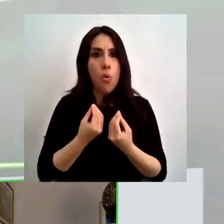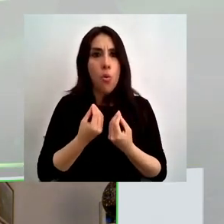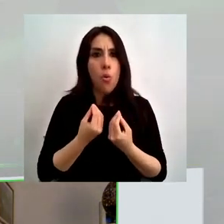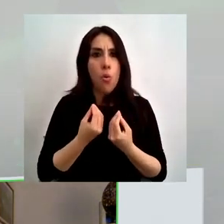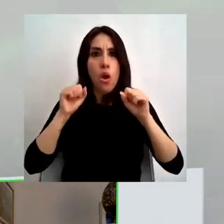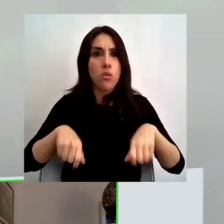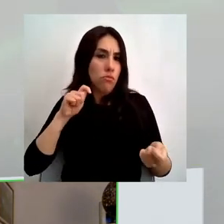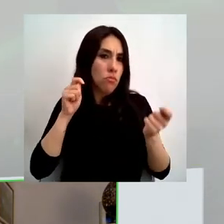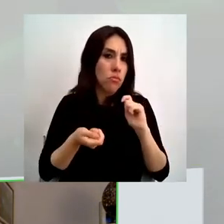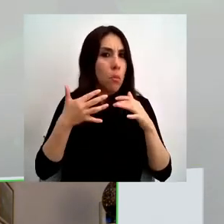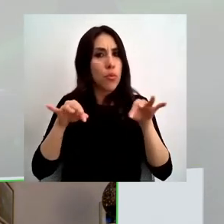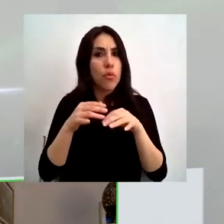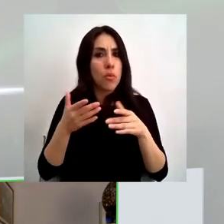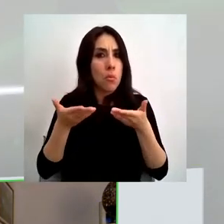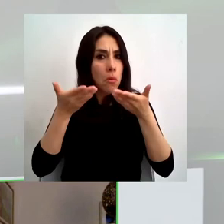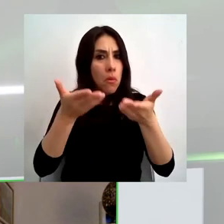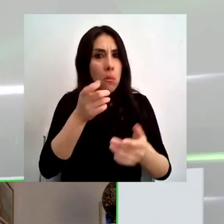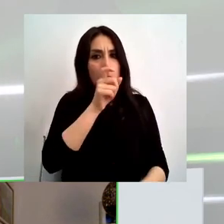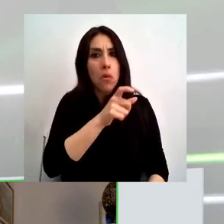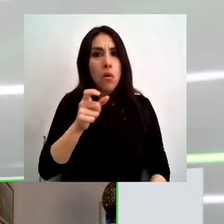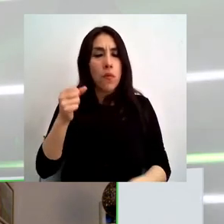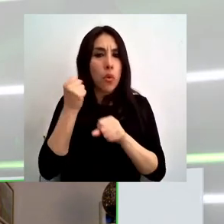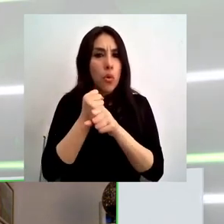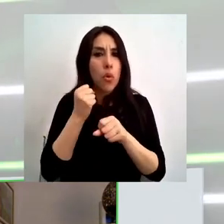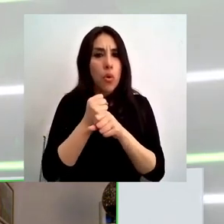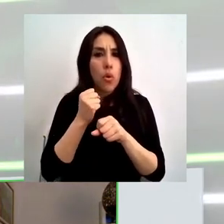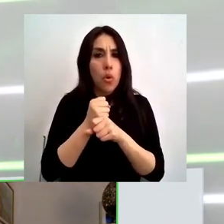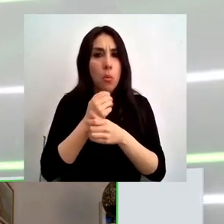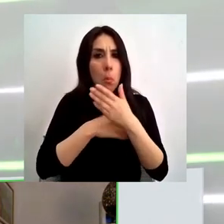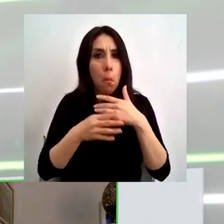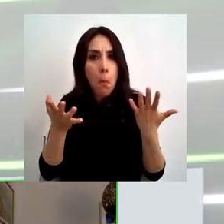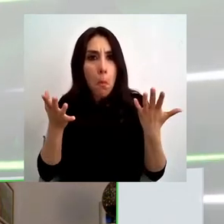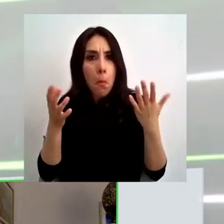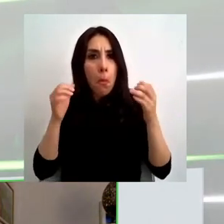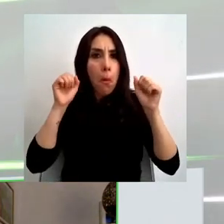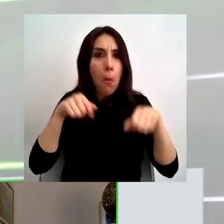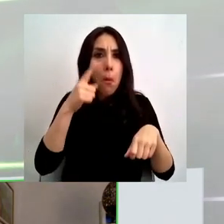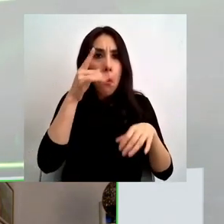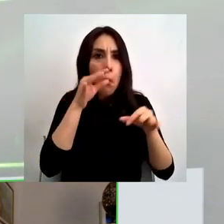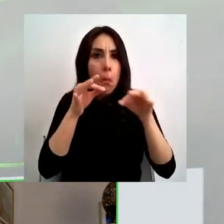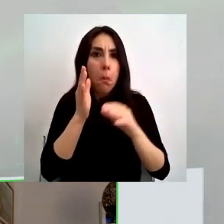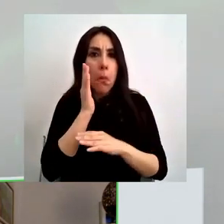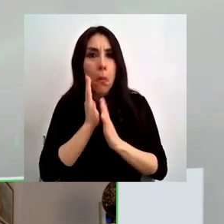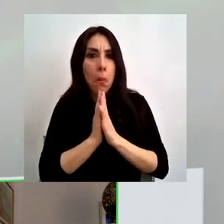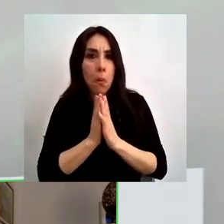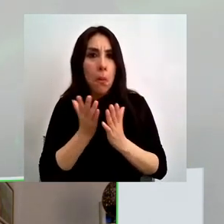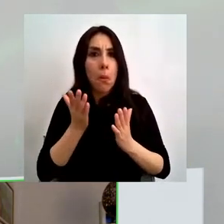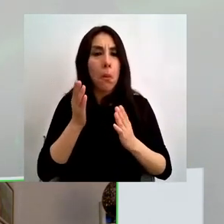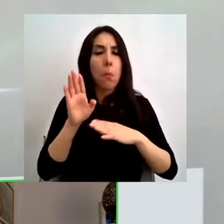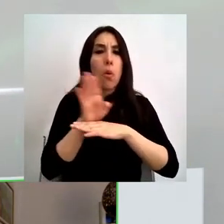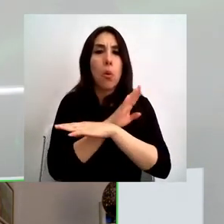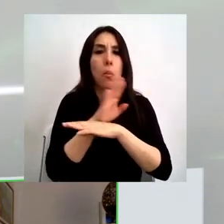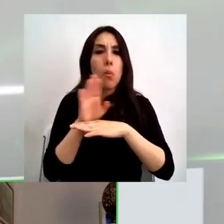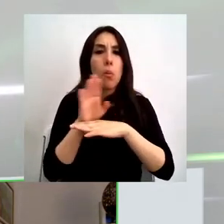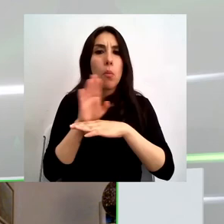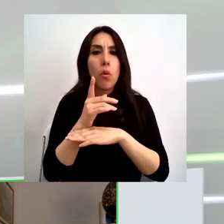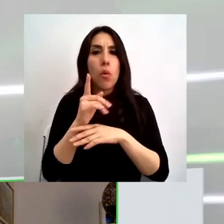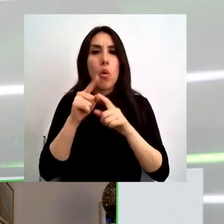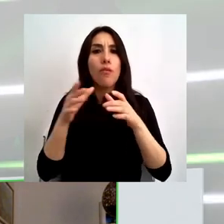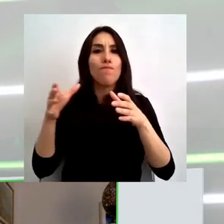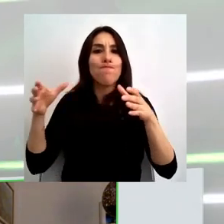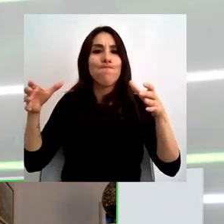discapacidad podríamos decir que las empresas que acogen a estos grupos de colaboradores como recursos